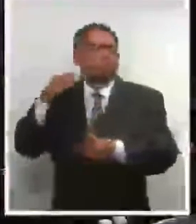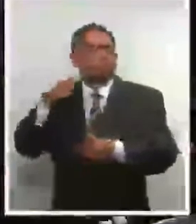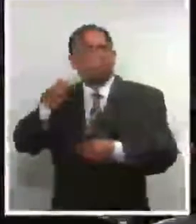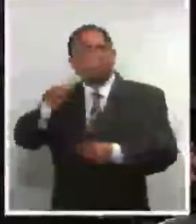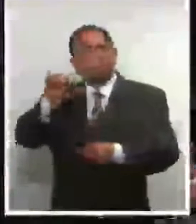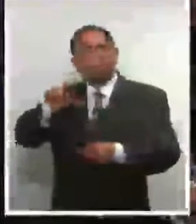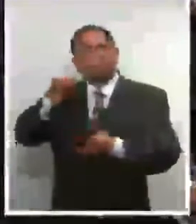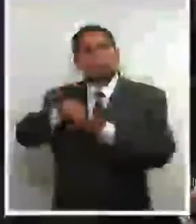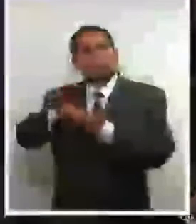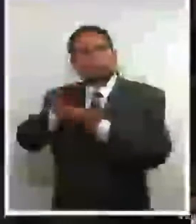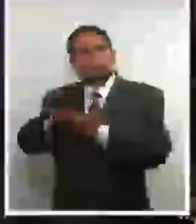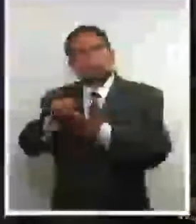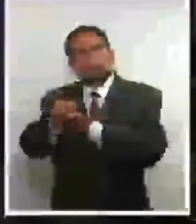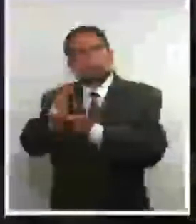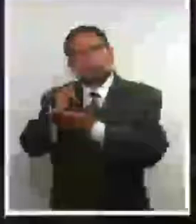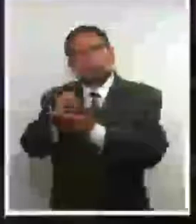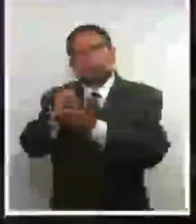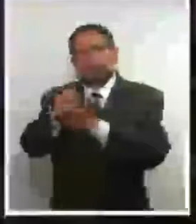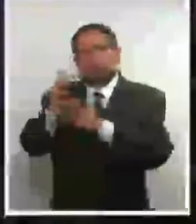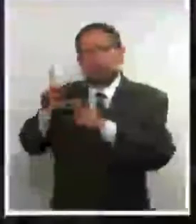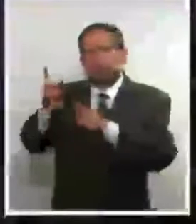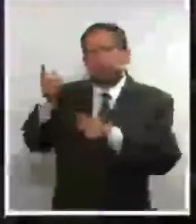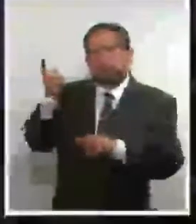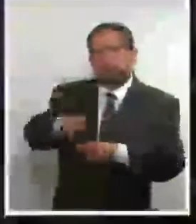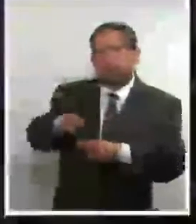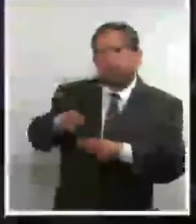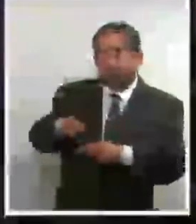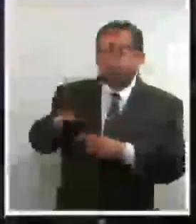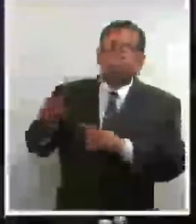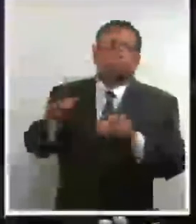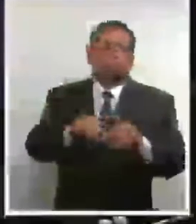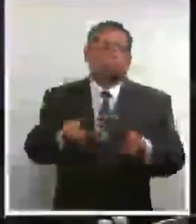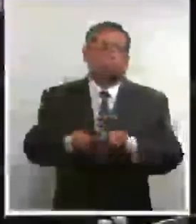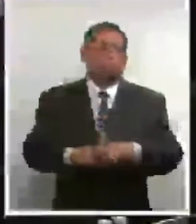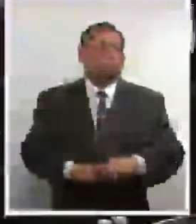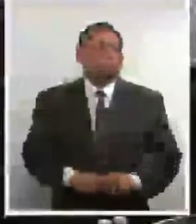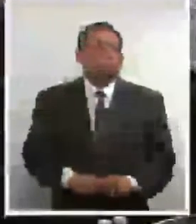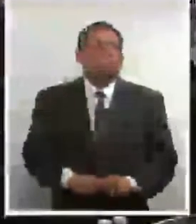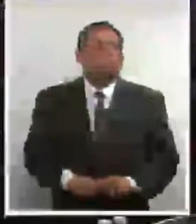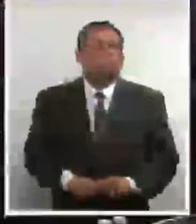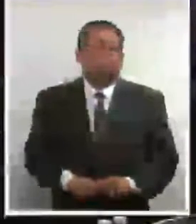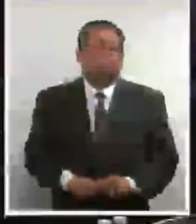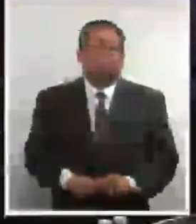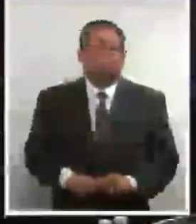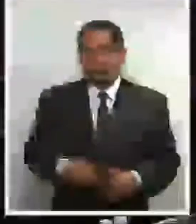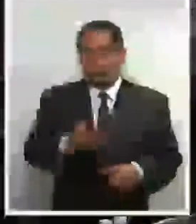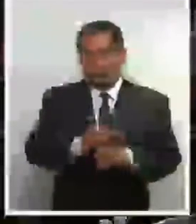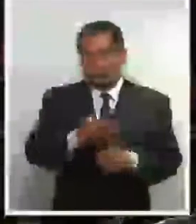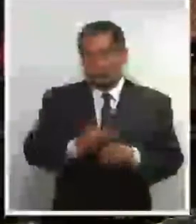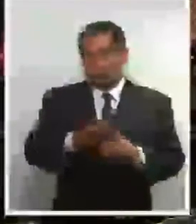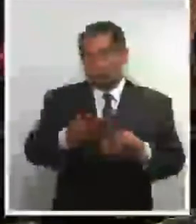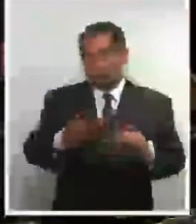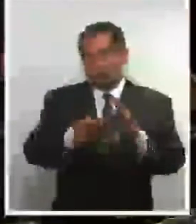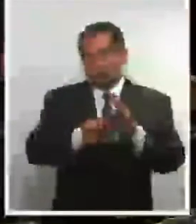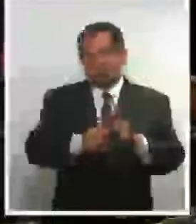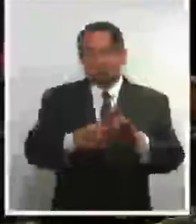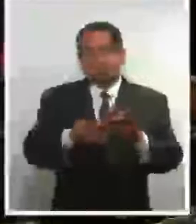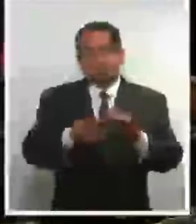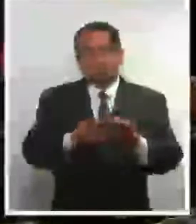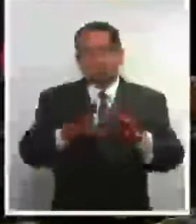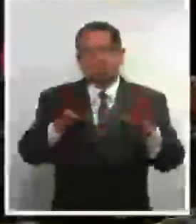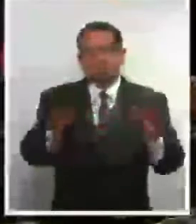esta Constitución y las leyes de esta materia. Le comento que hasta este momento se han emitido un